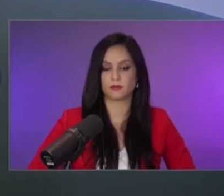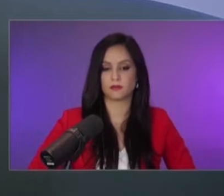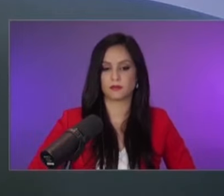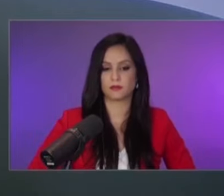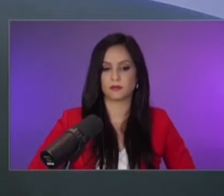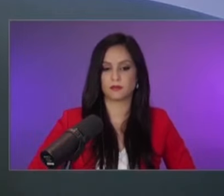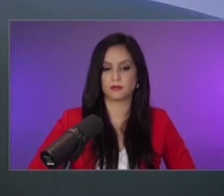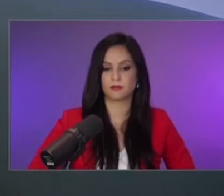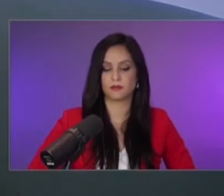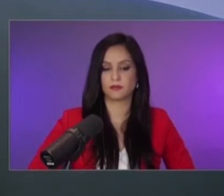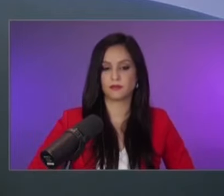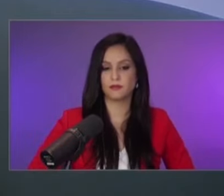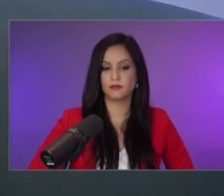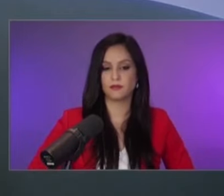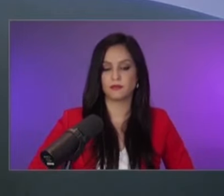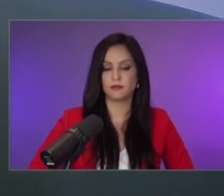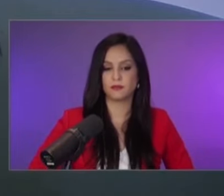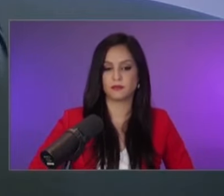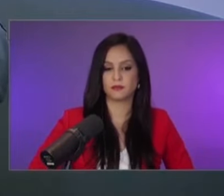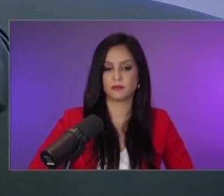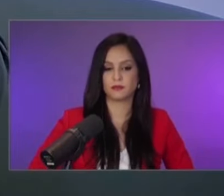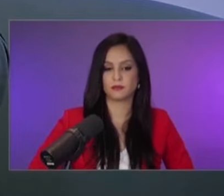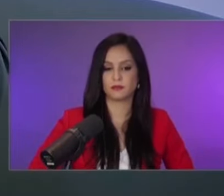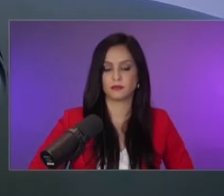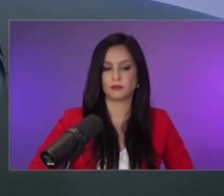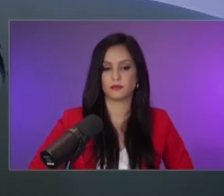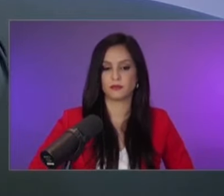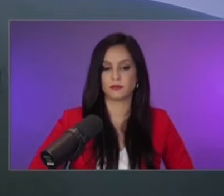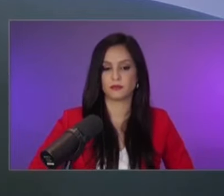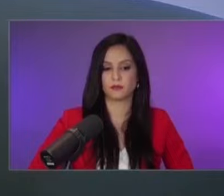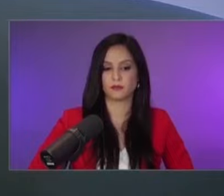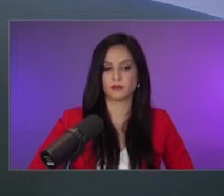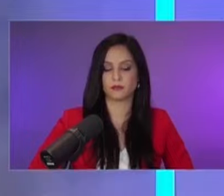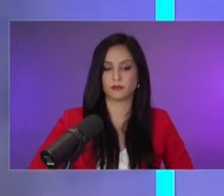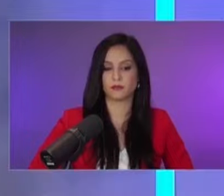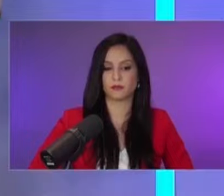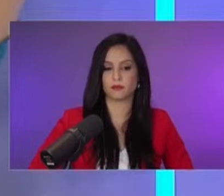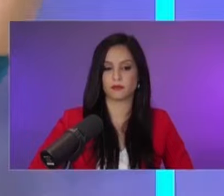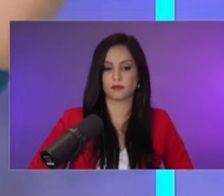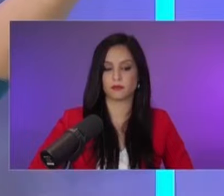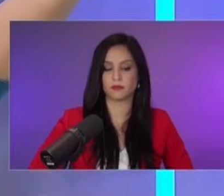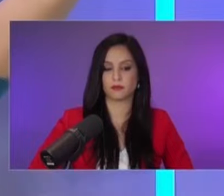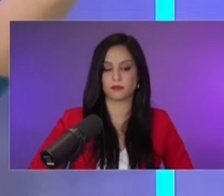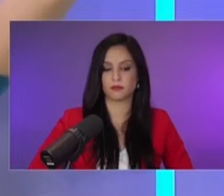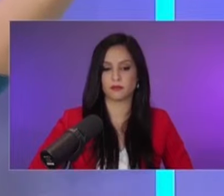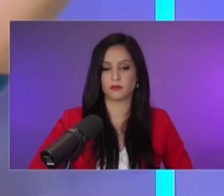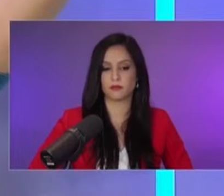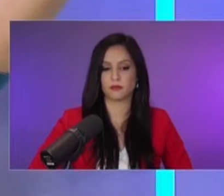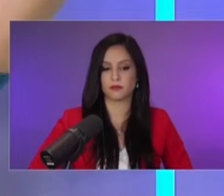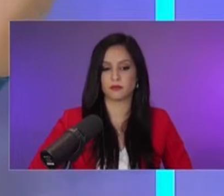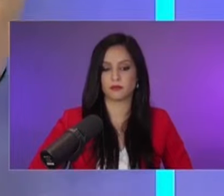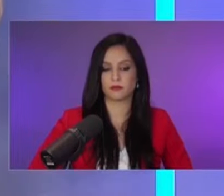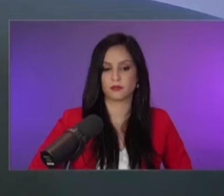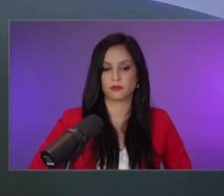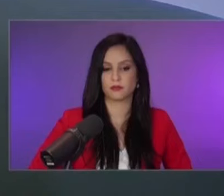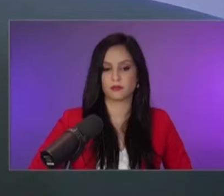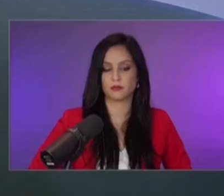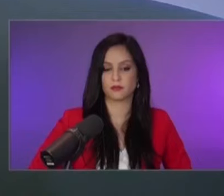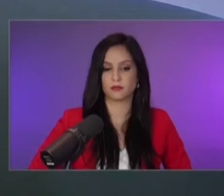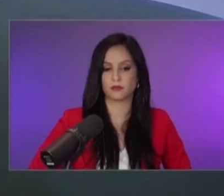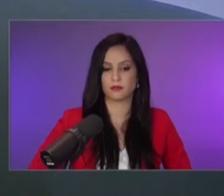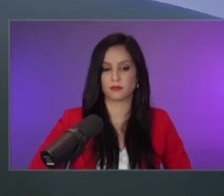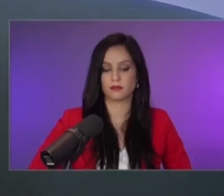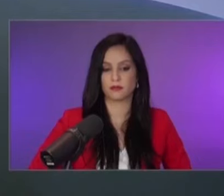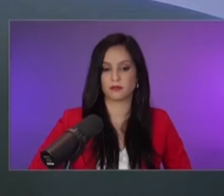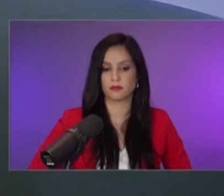caliza que te da como un producto residual la cartid más económico menos costoso menos costoso Mira la extracción